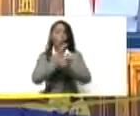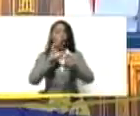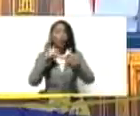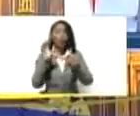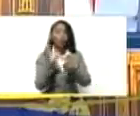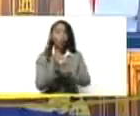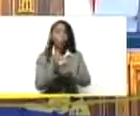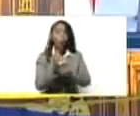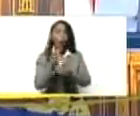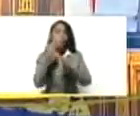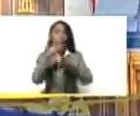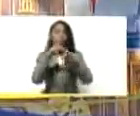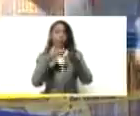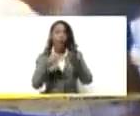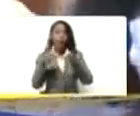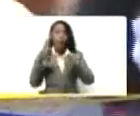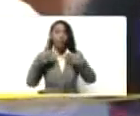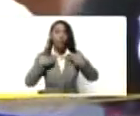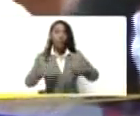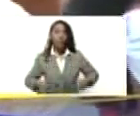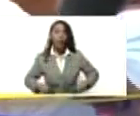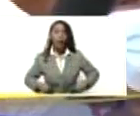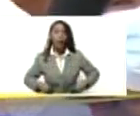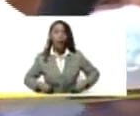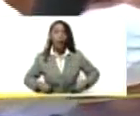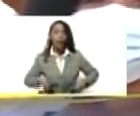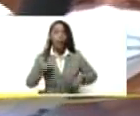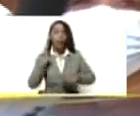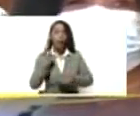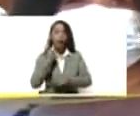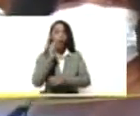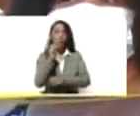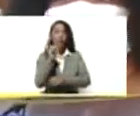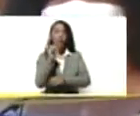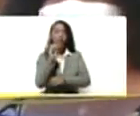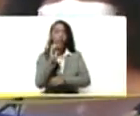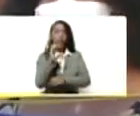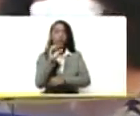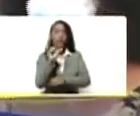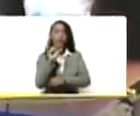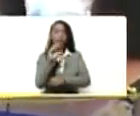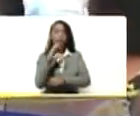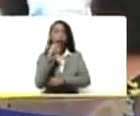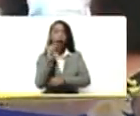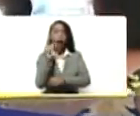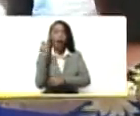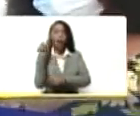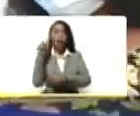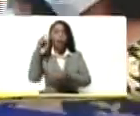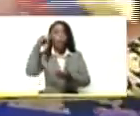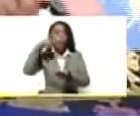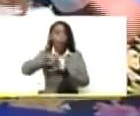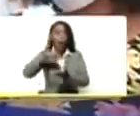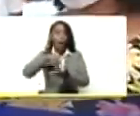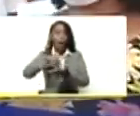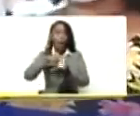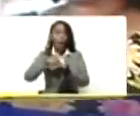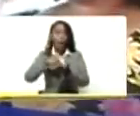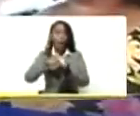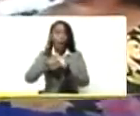por donde donde hay que ponerlo para que se sienta el dolor de los